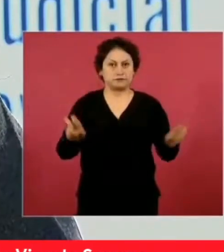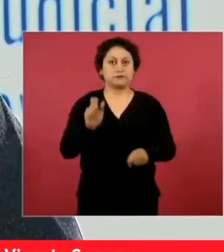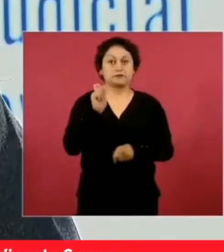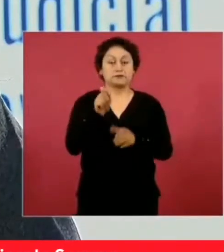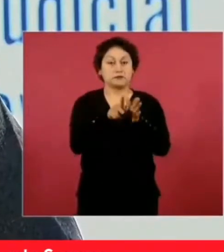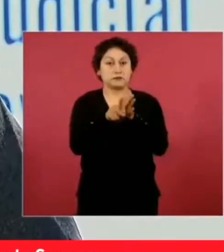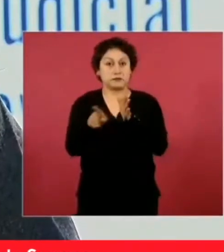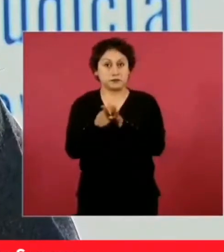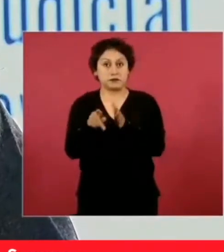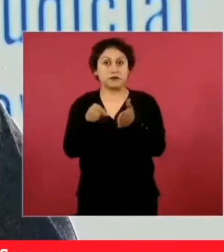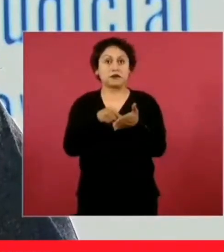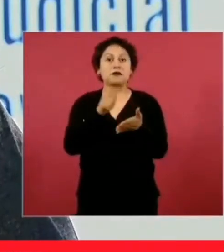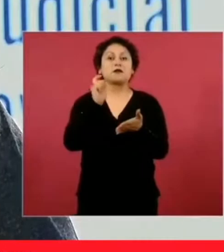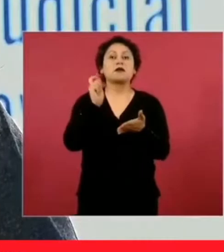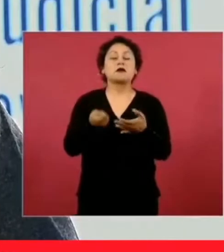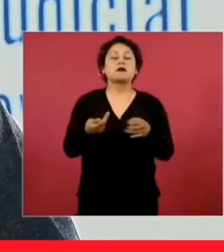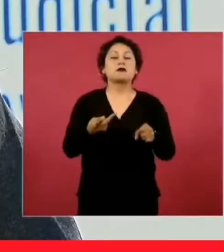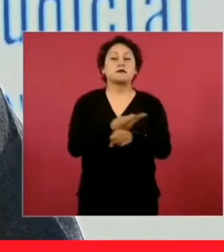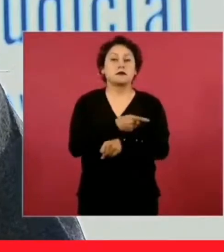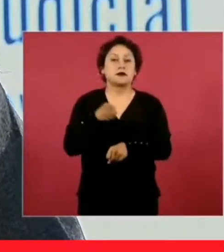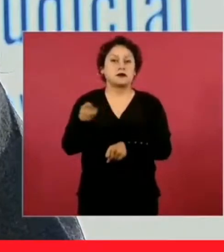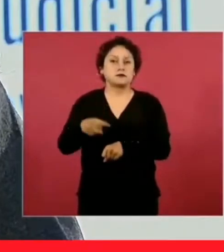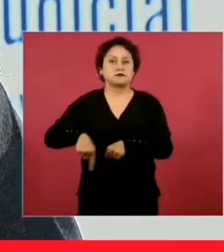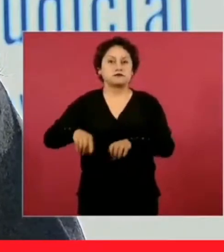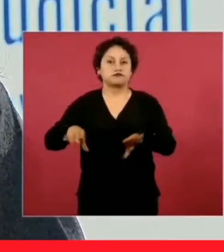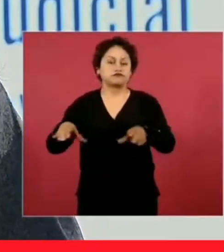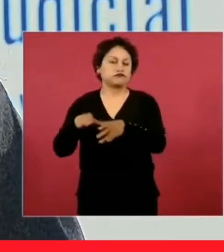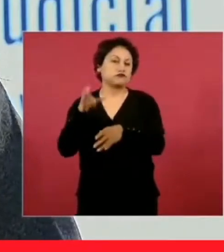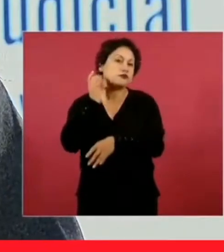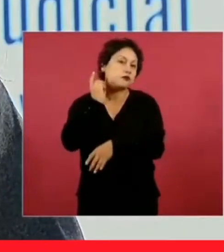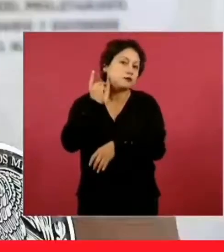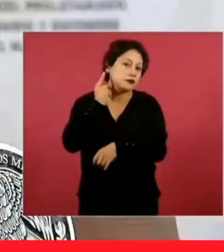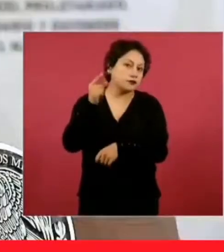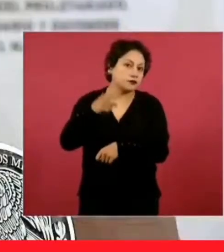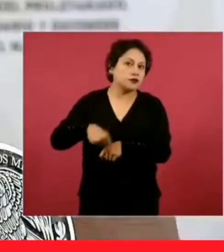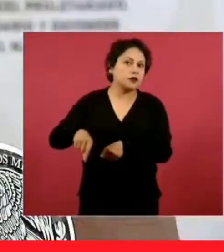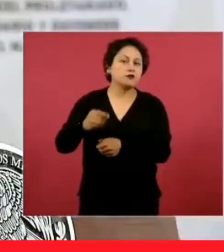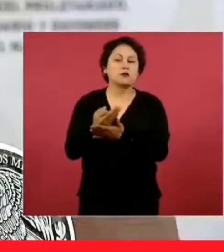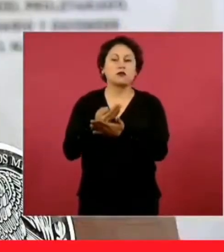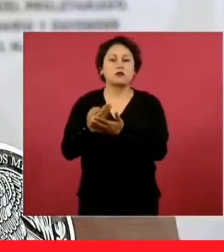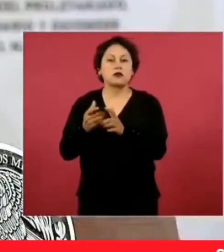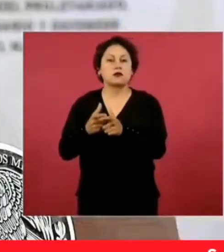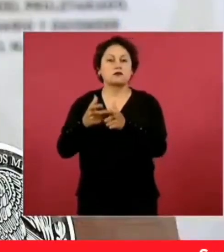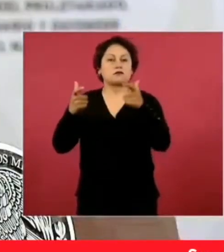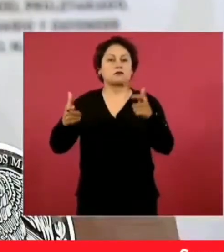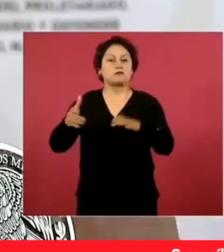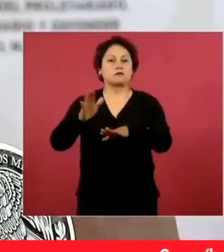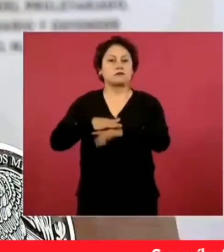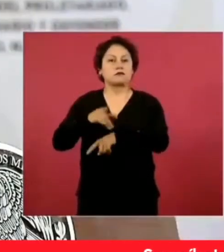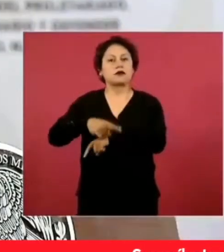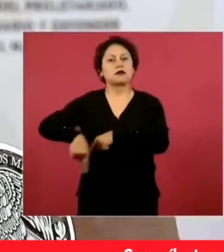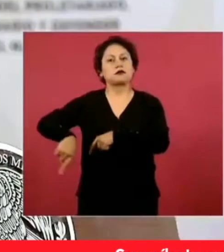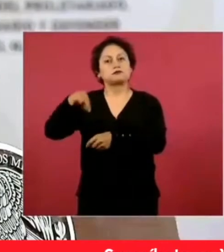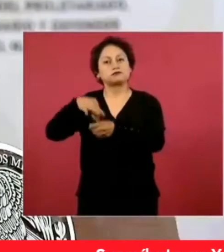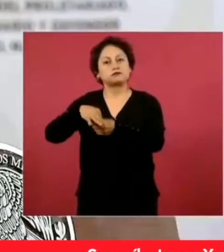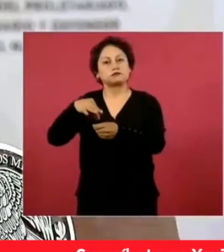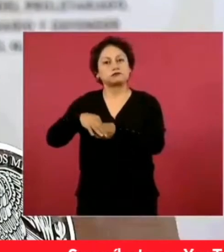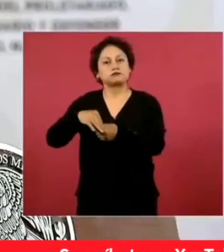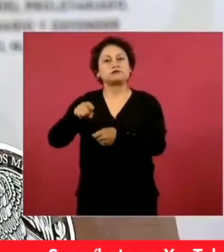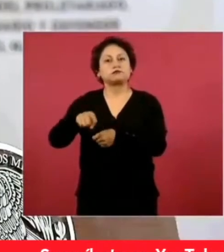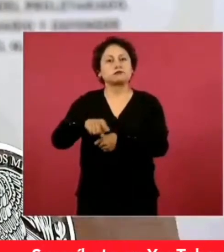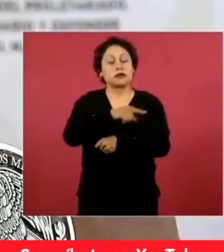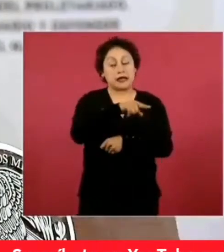la inminente mayoría de Morena en el Congreso y la aprobación de la reforma al Poder Judicial, se pausan inversiones en Jalisco y Nuevo